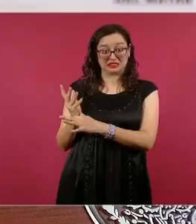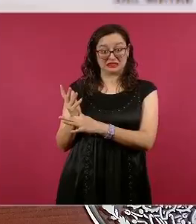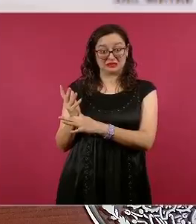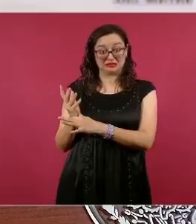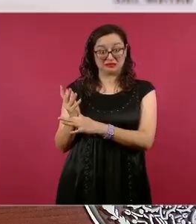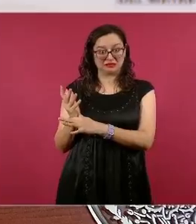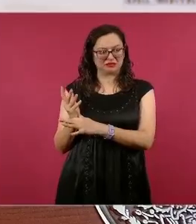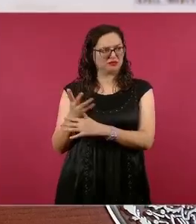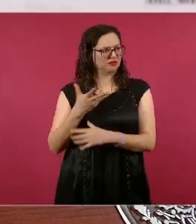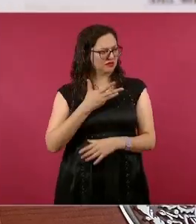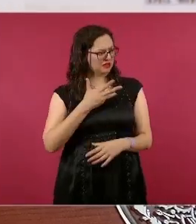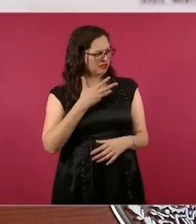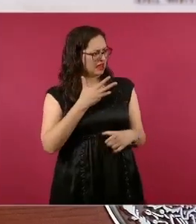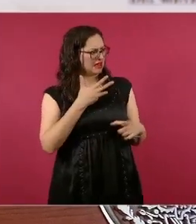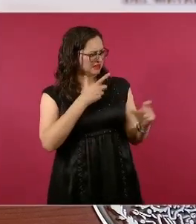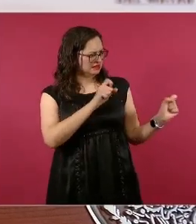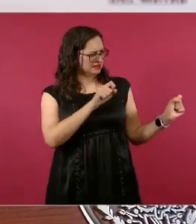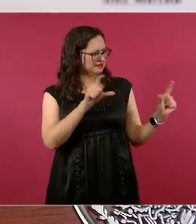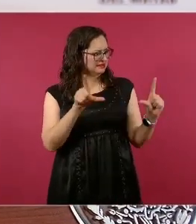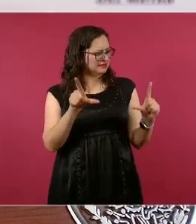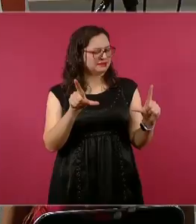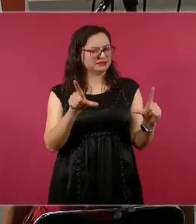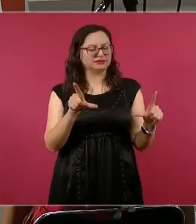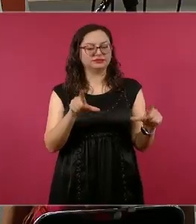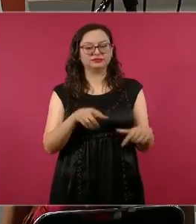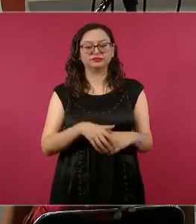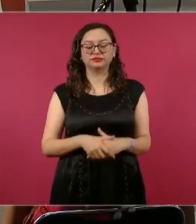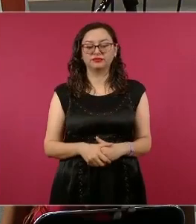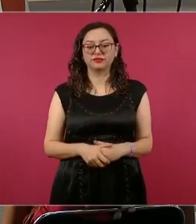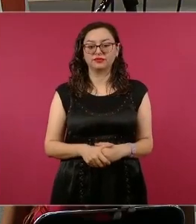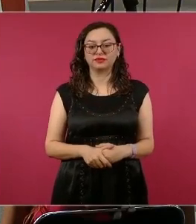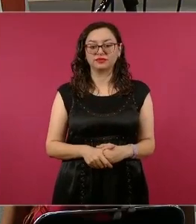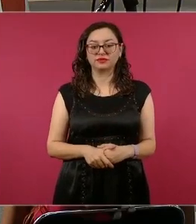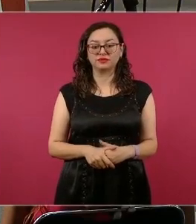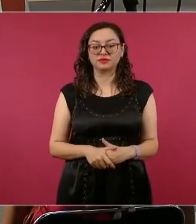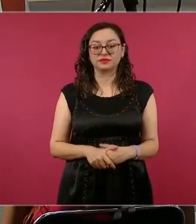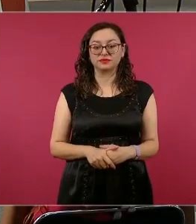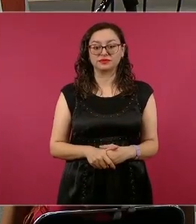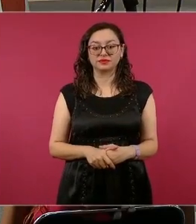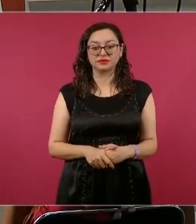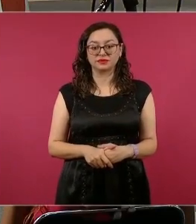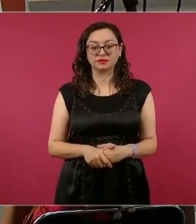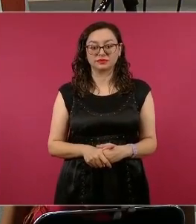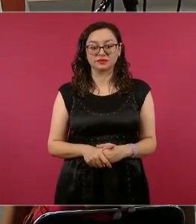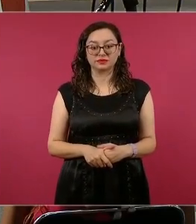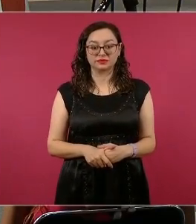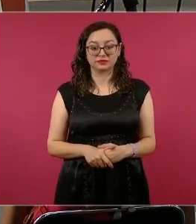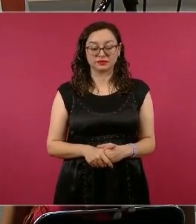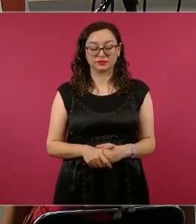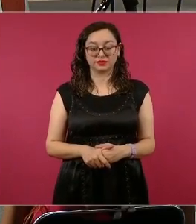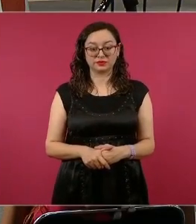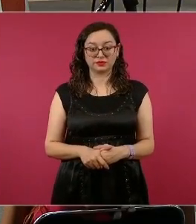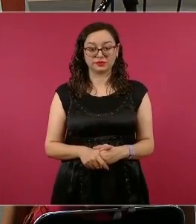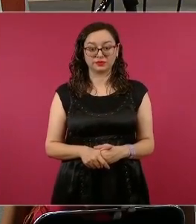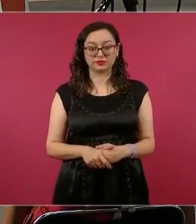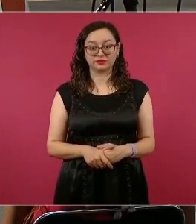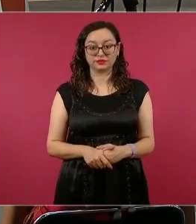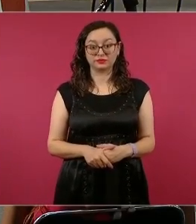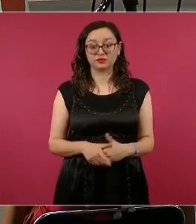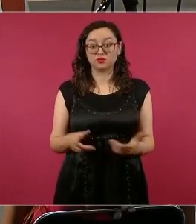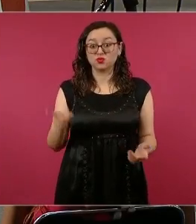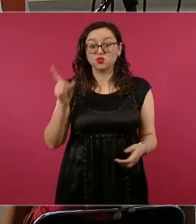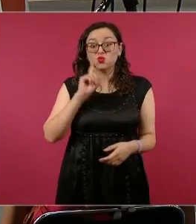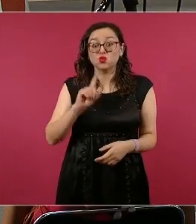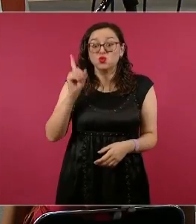¿por qué no lo pones? Estoy hablando de una